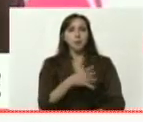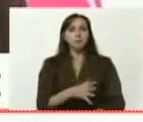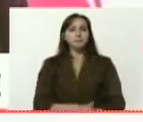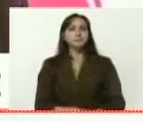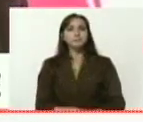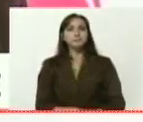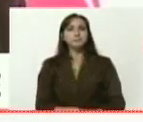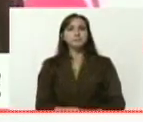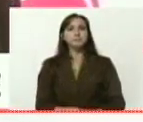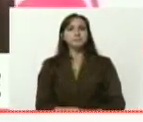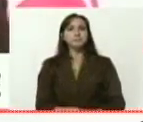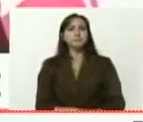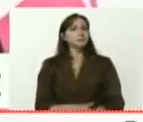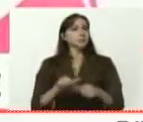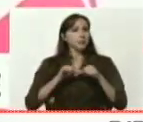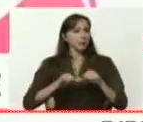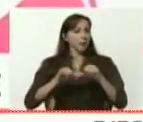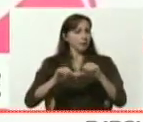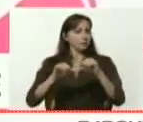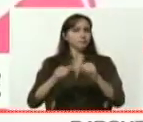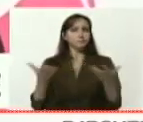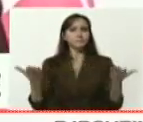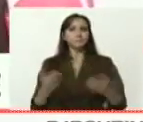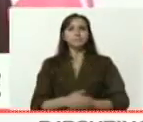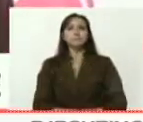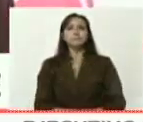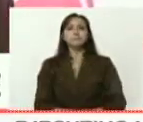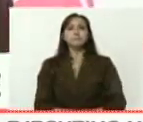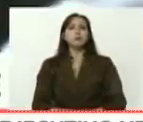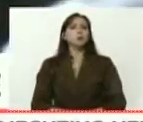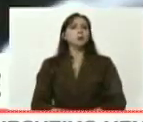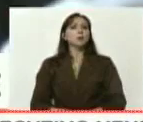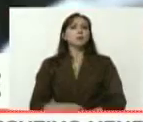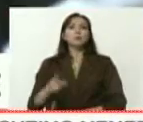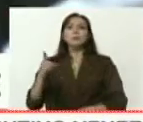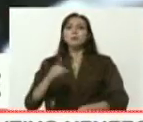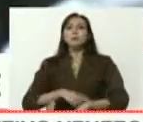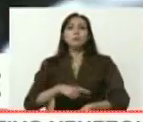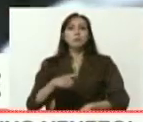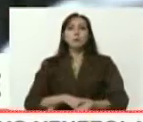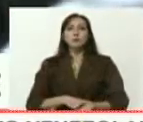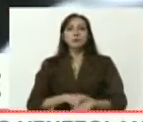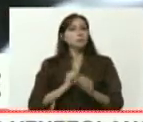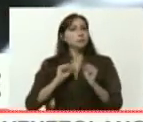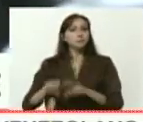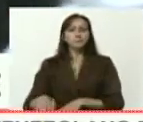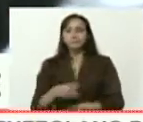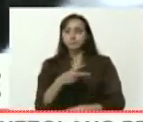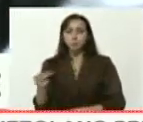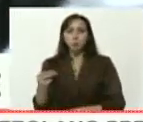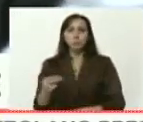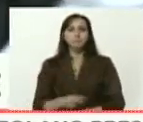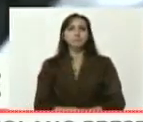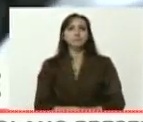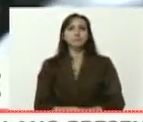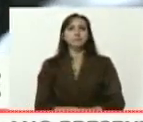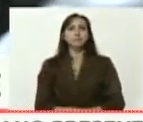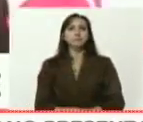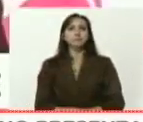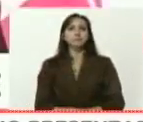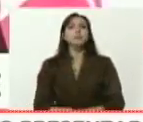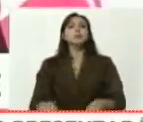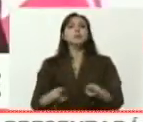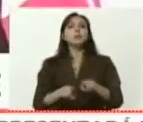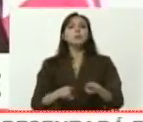Así es que vamos, UPA, carajo. No es tiempo de recular. Así nuestro cantor del pueblo, Alí